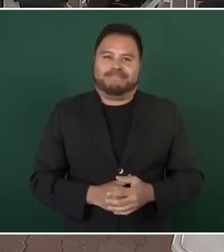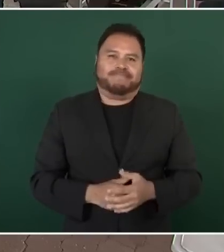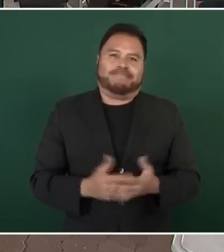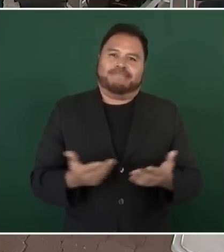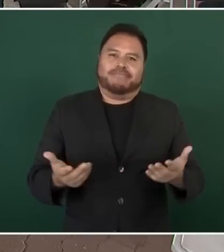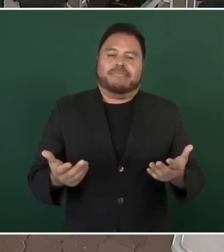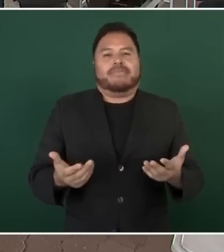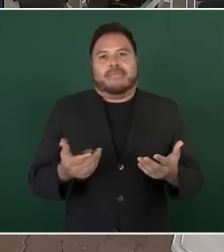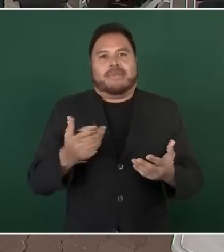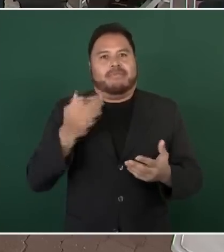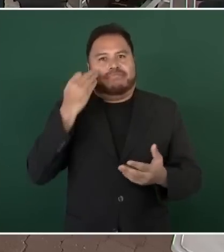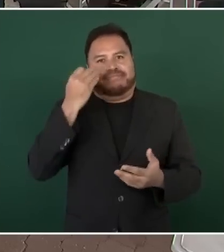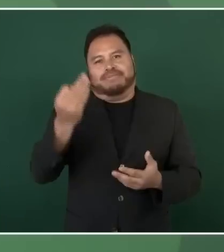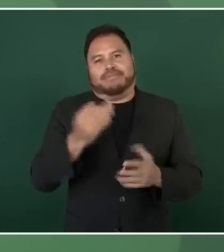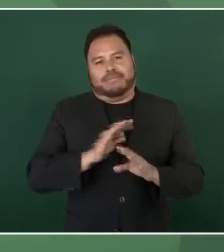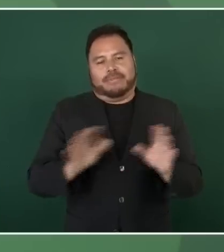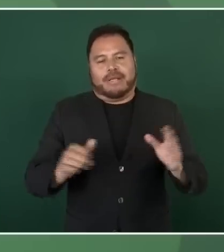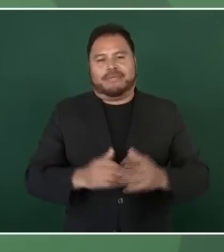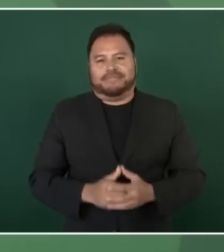es bastante tiempo,